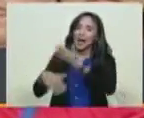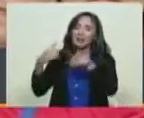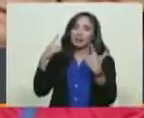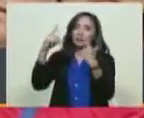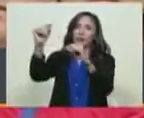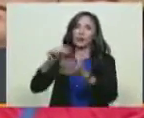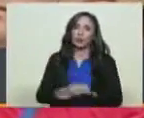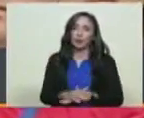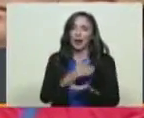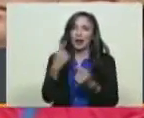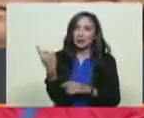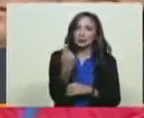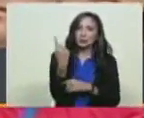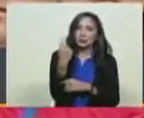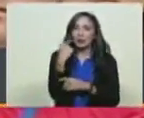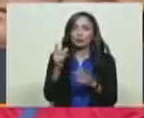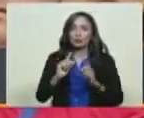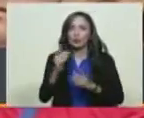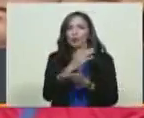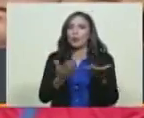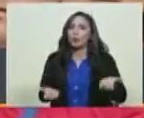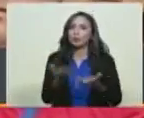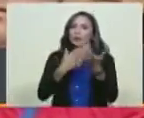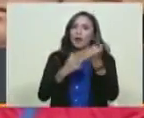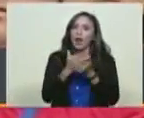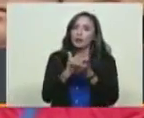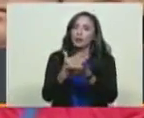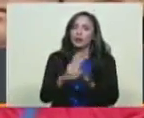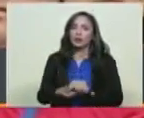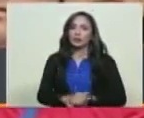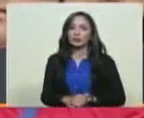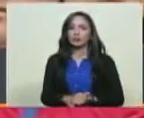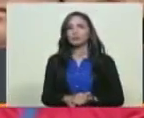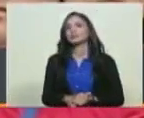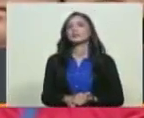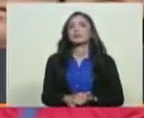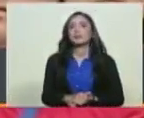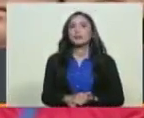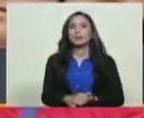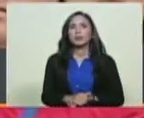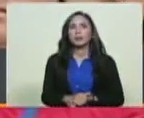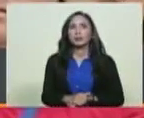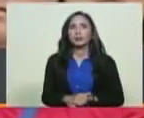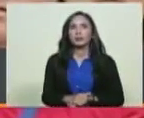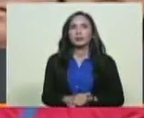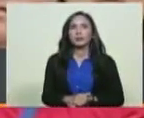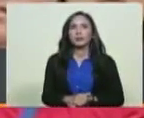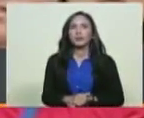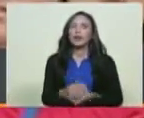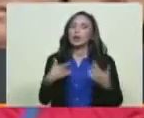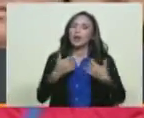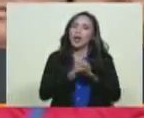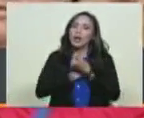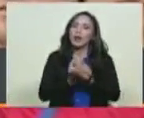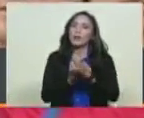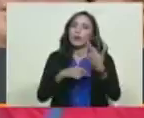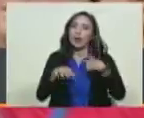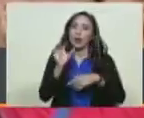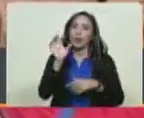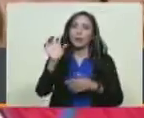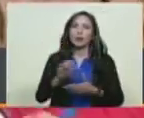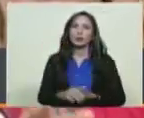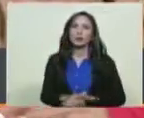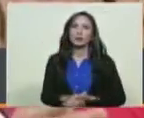y no dejarnos en esa batalla porque así si van nosotros sentiremos que hemos fallado porque no lo hemos enamorado de nuestra nación